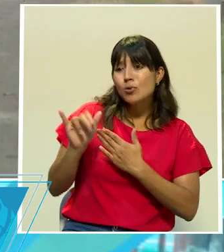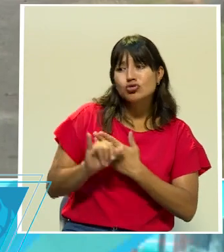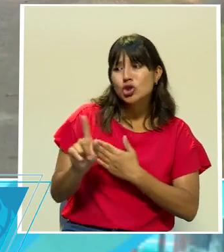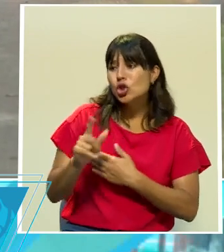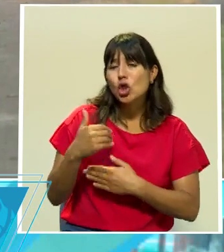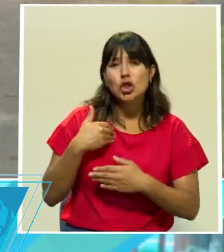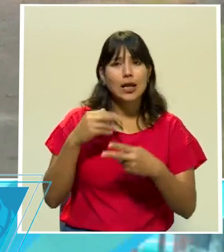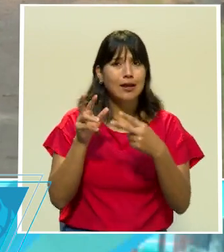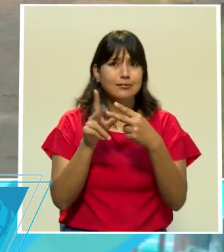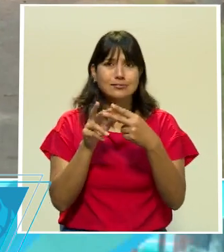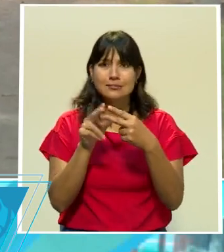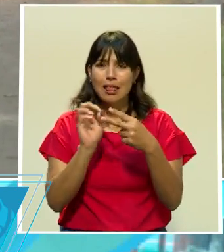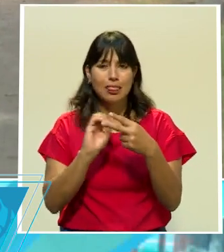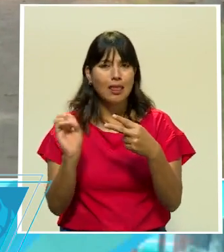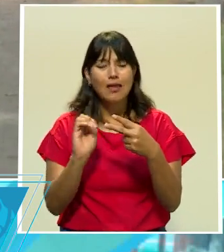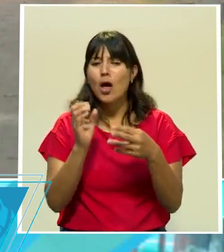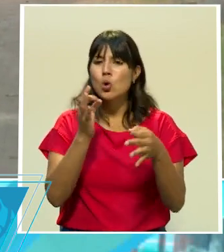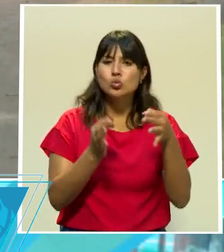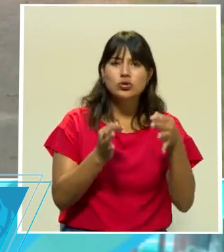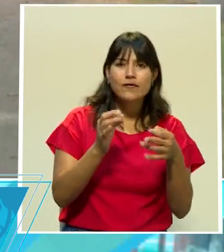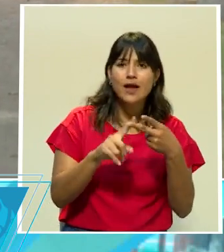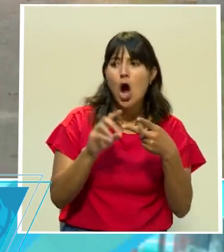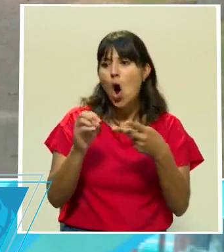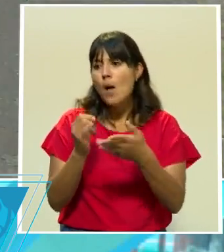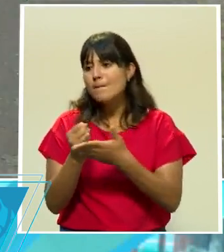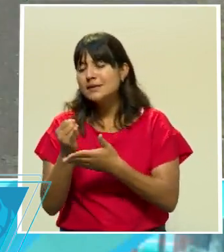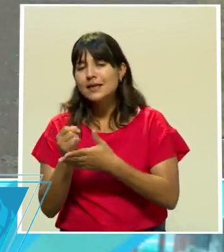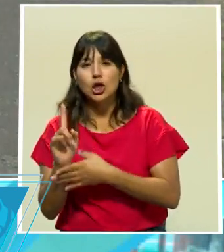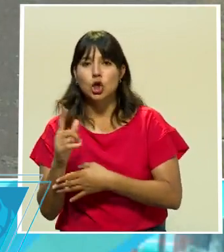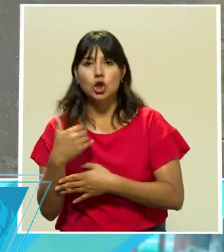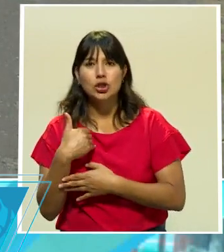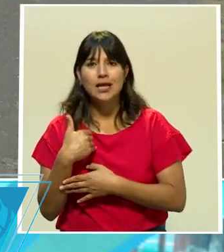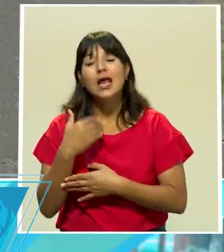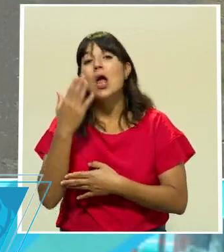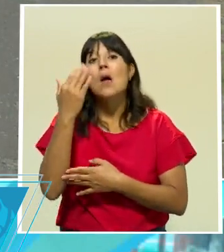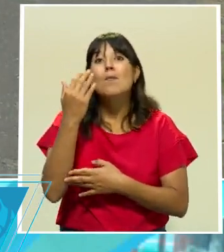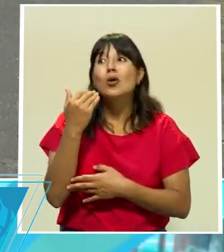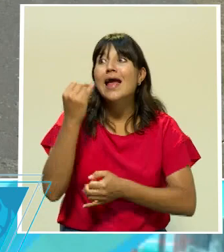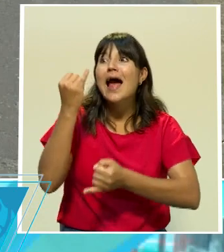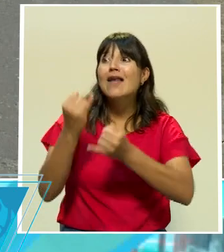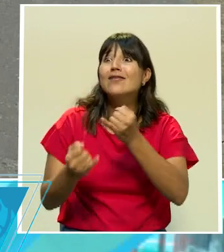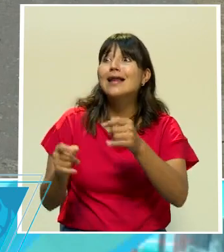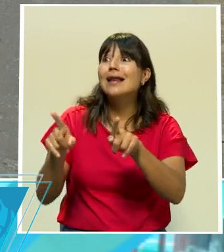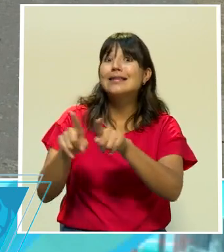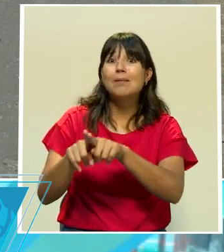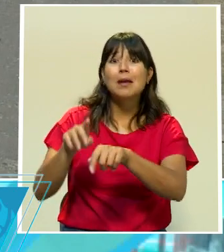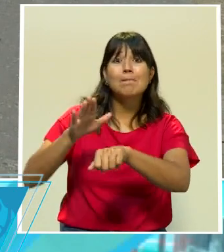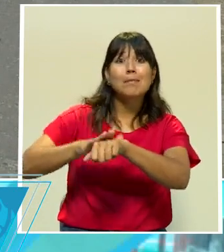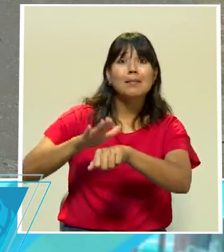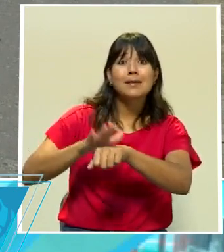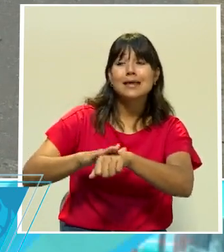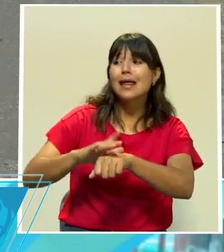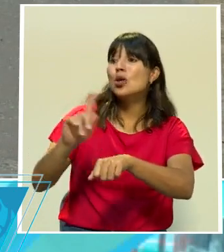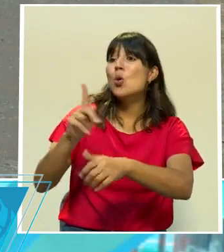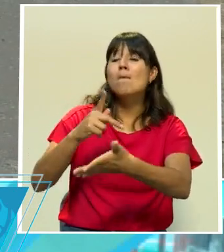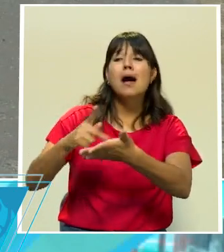porque incluso en la propuesta original exoneraba hasta los yates, los helicópteros,